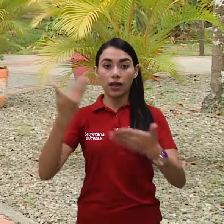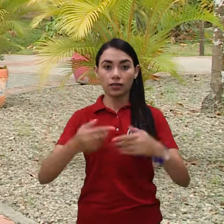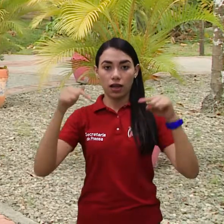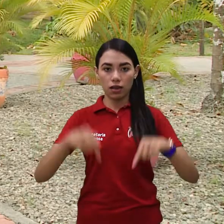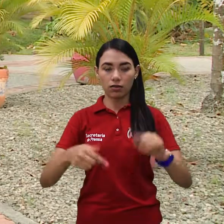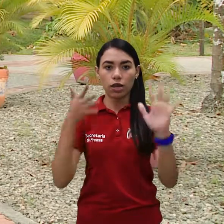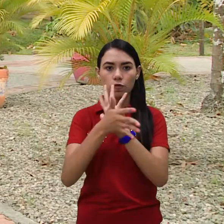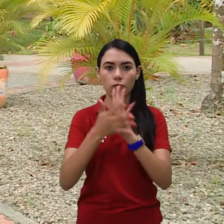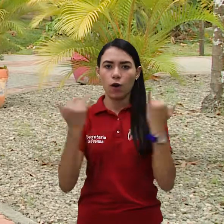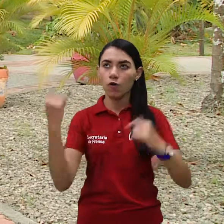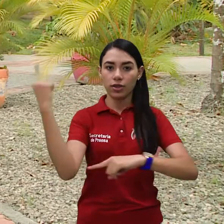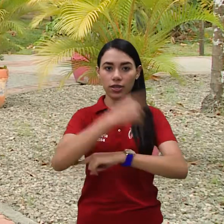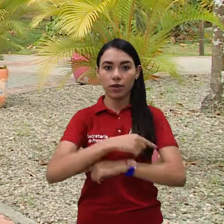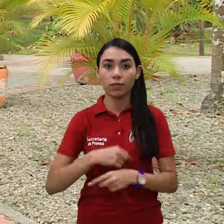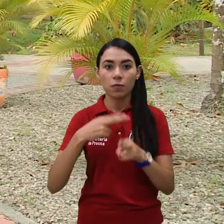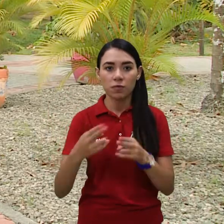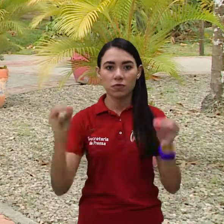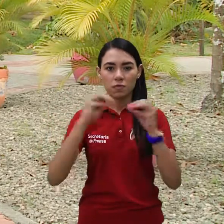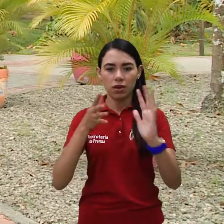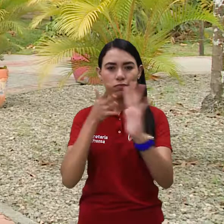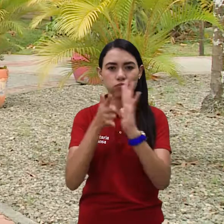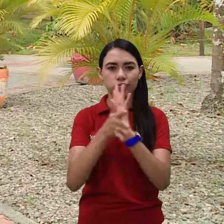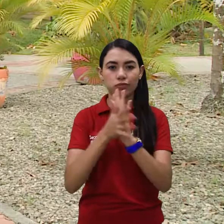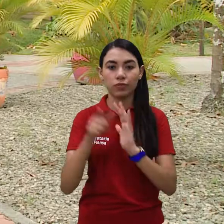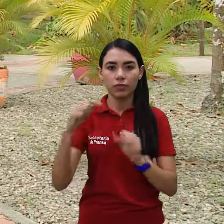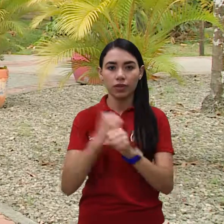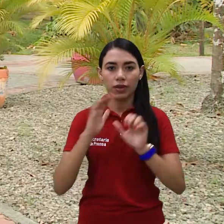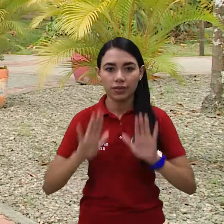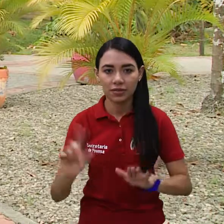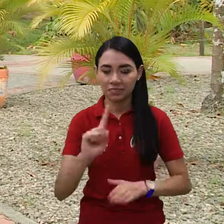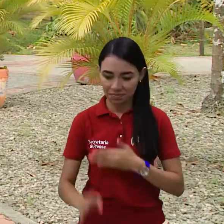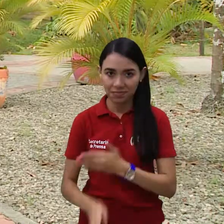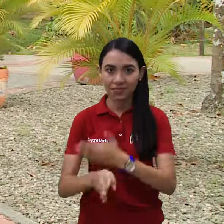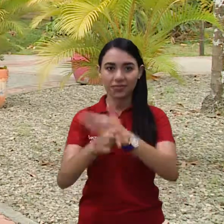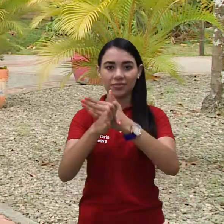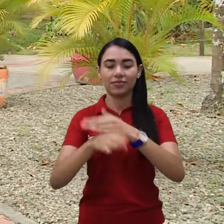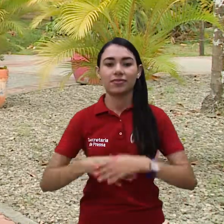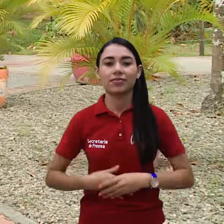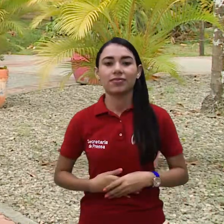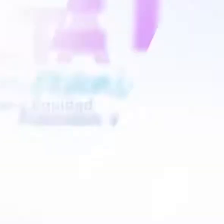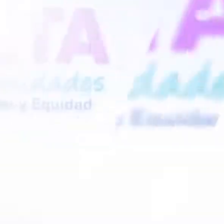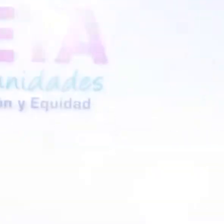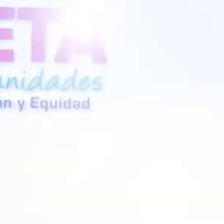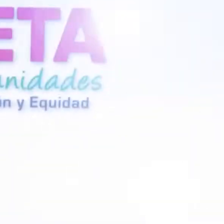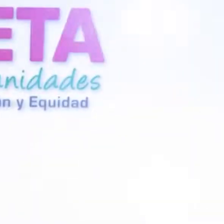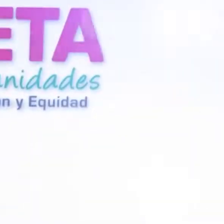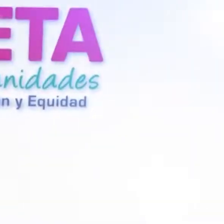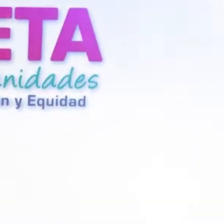las noticias por el día de hoy. Nos vemos en un próximo informativo porque seguimos trabajando sin parar.